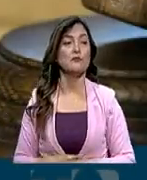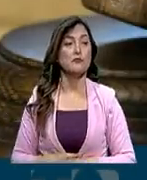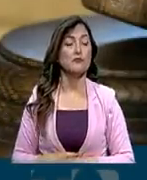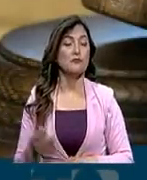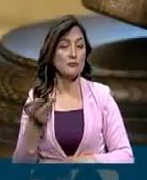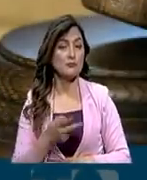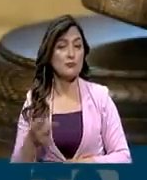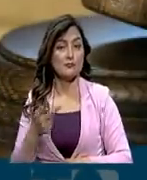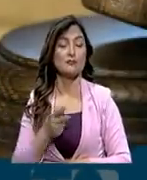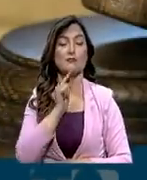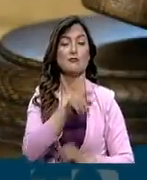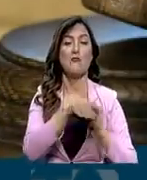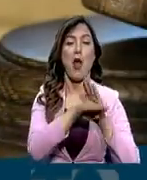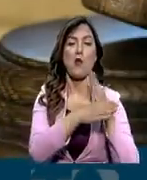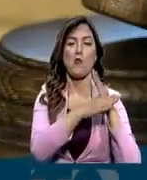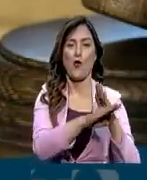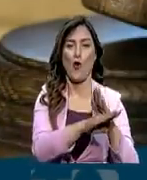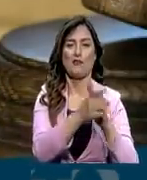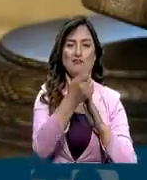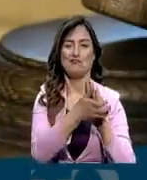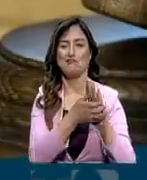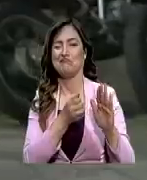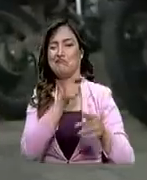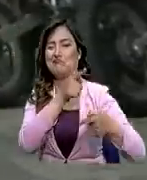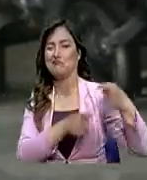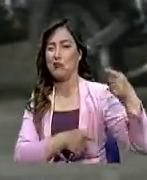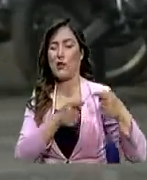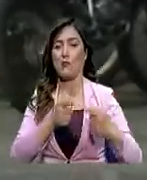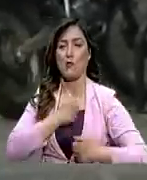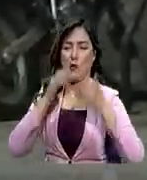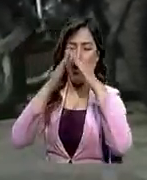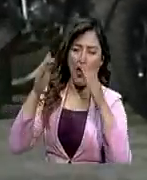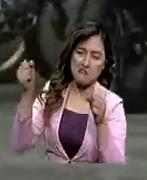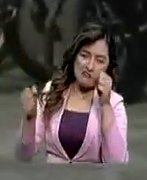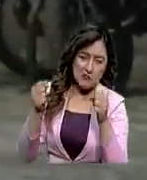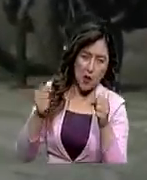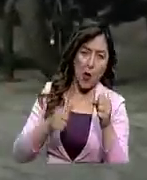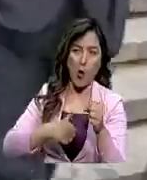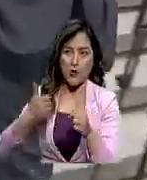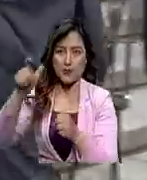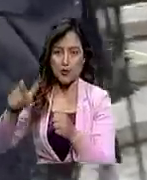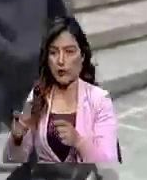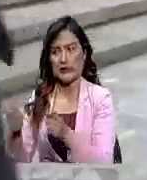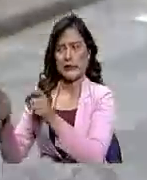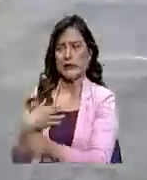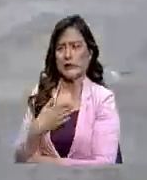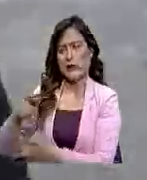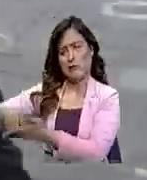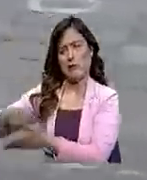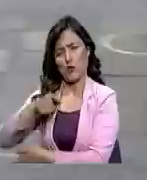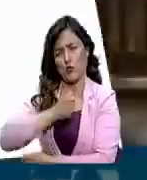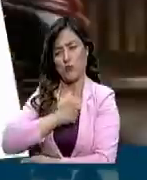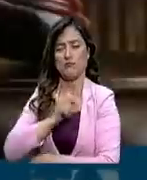ambos retención de cuentas bancarias y prohibición de enajenar bienes. Con estos dos nuevos vinculados sumarían 8 los procesados por el delito